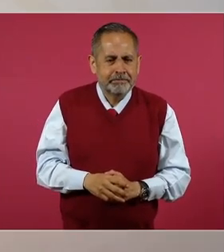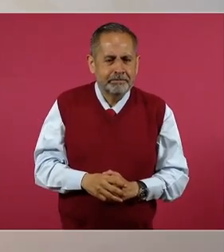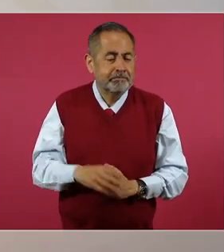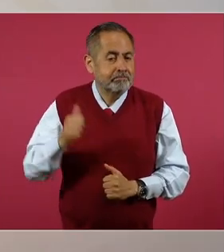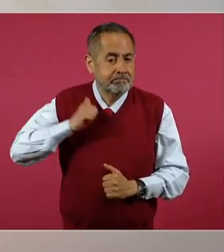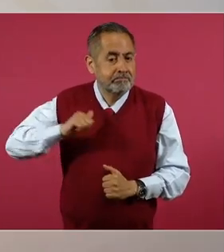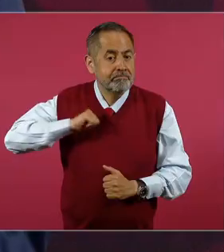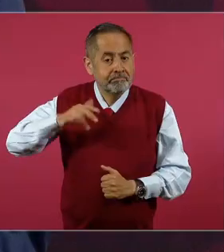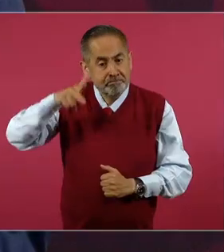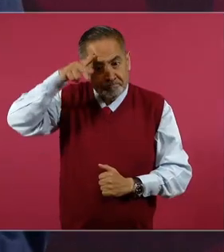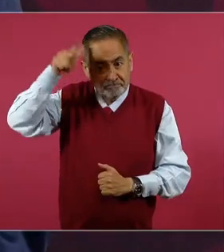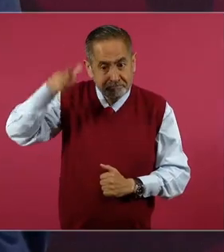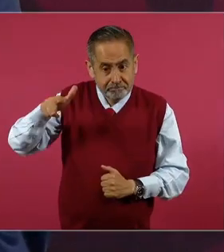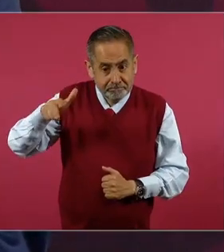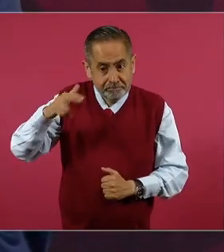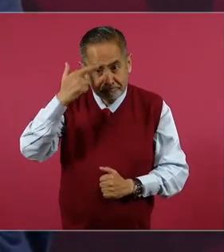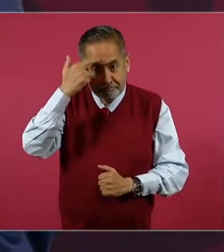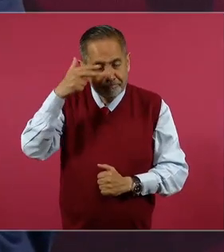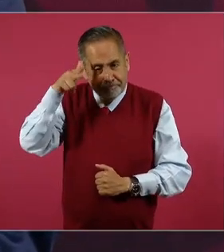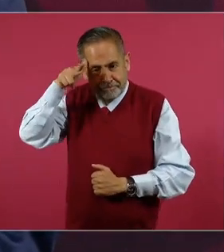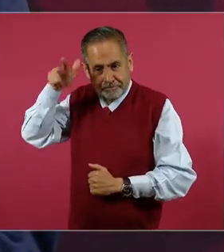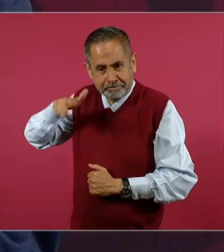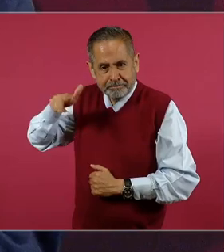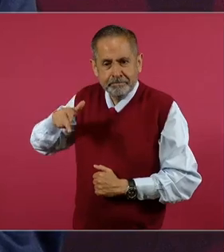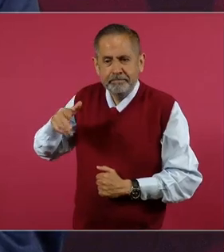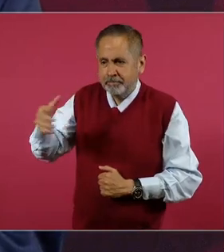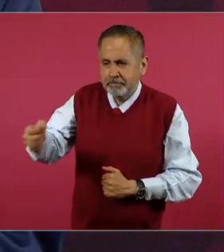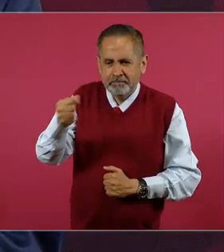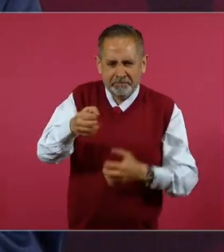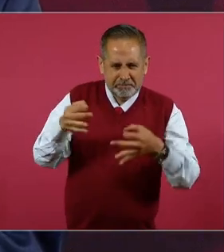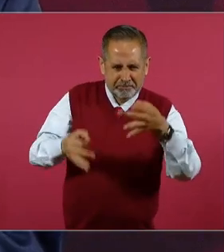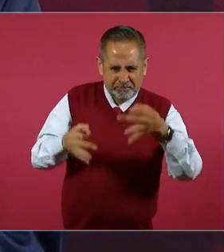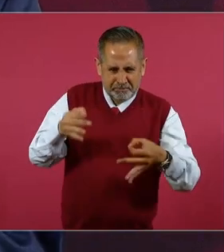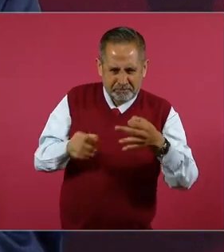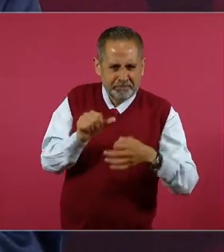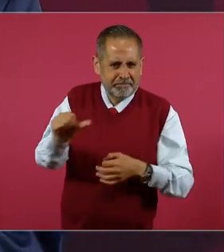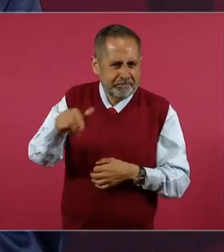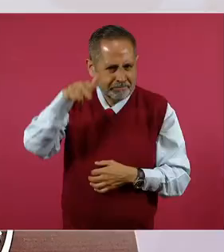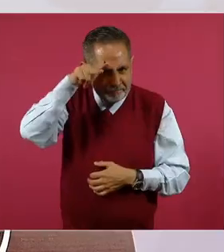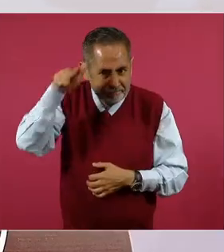Hidalgo cuando lo estaban procesando